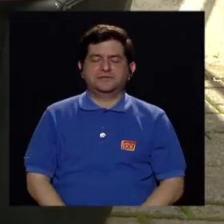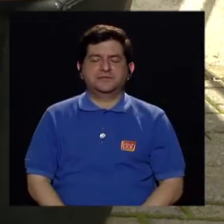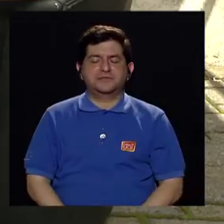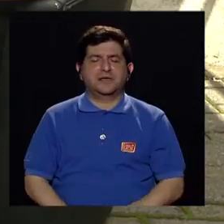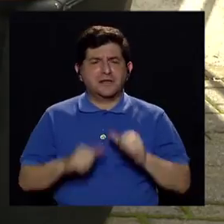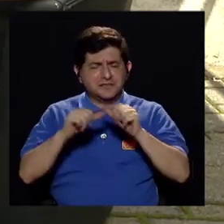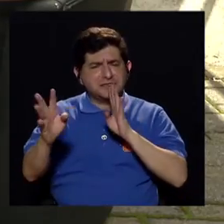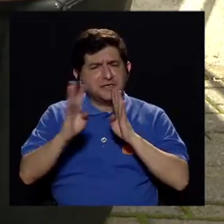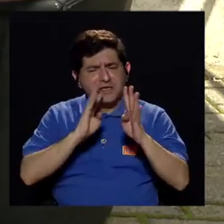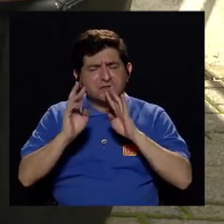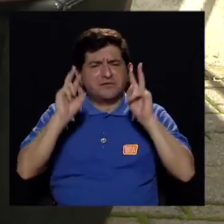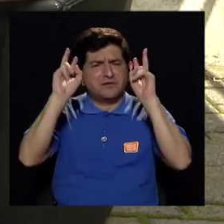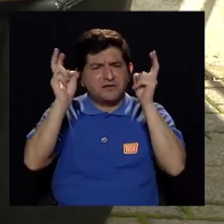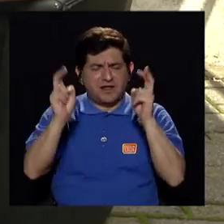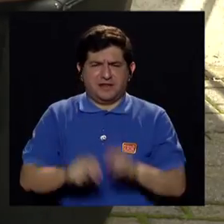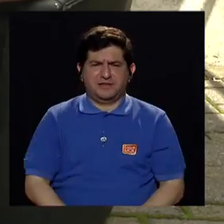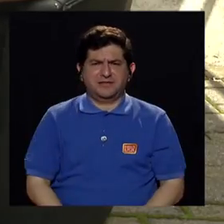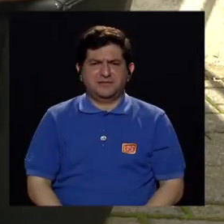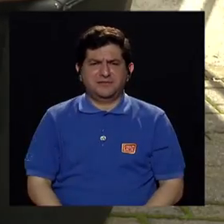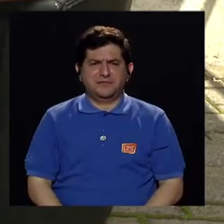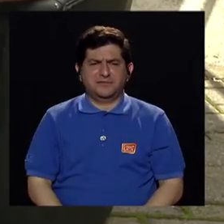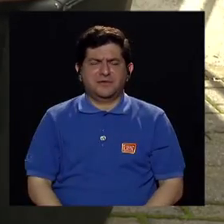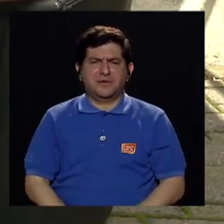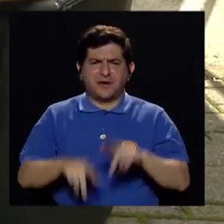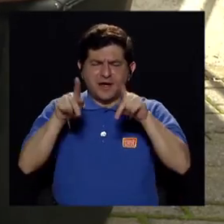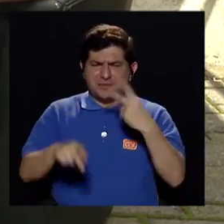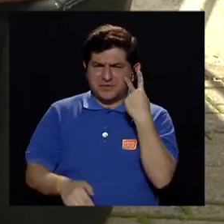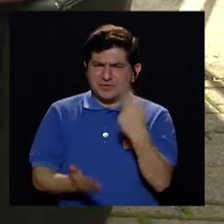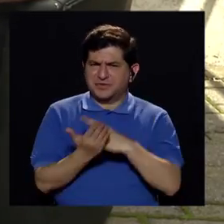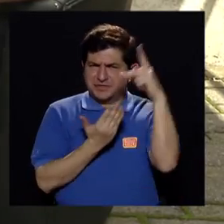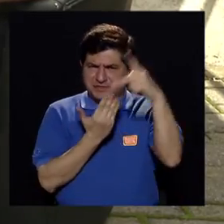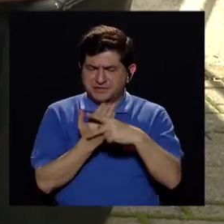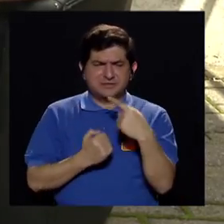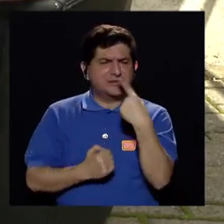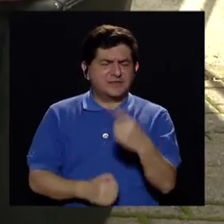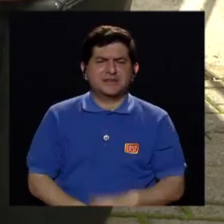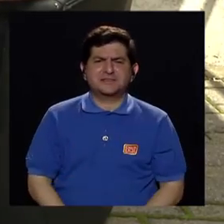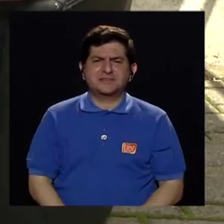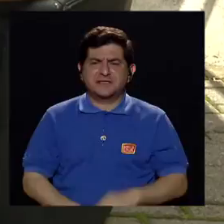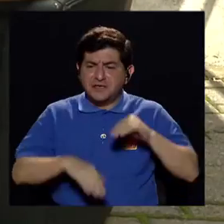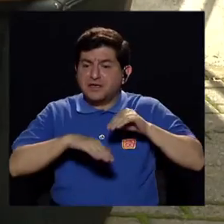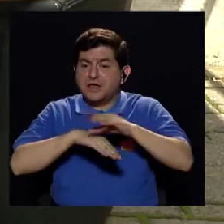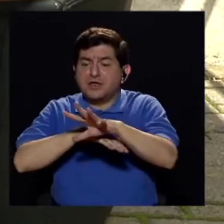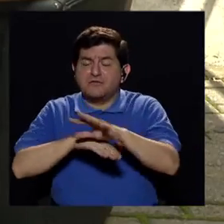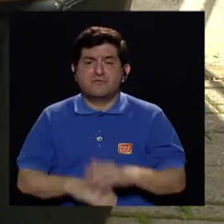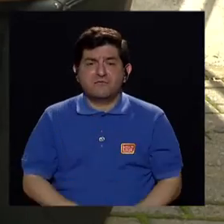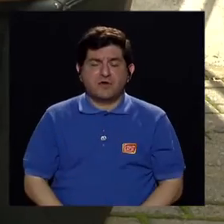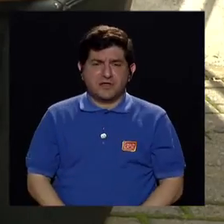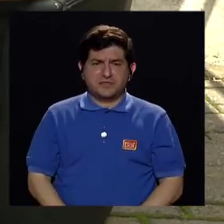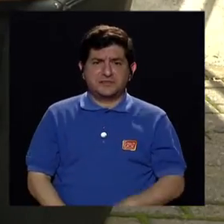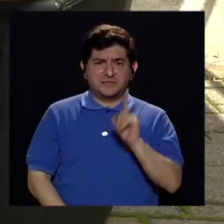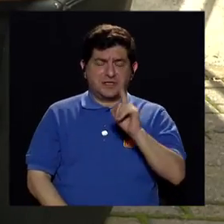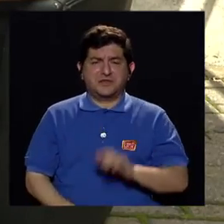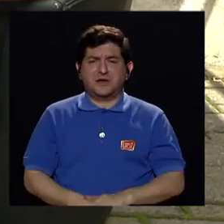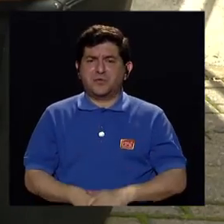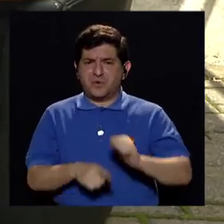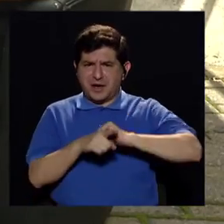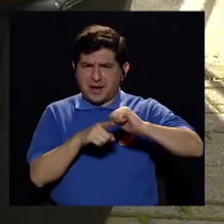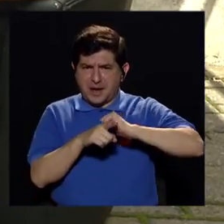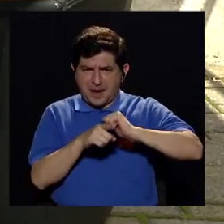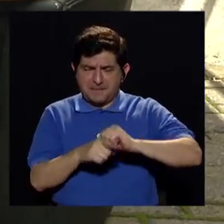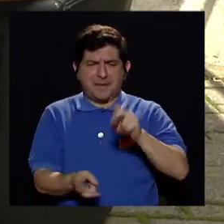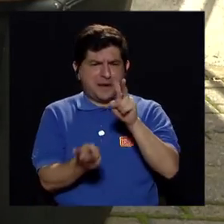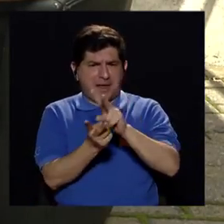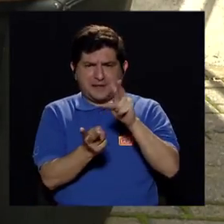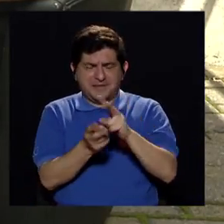indicarle a los televidentes cuáles son las consecuencias que tiene las prácticas, ¿verdad?, de una sexualidad sin